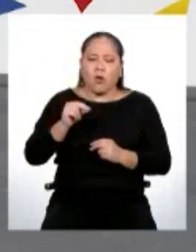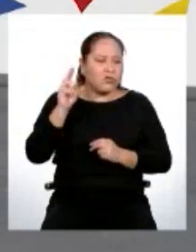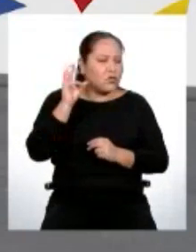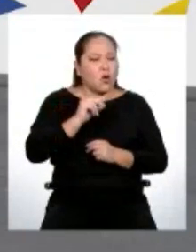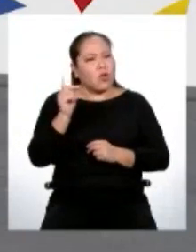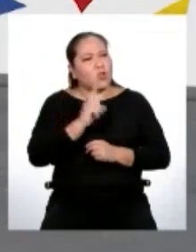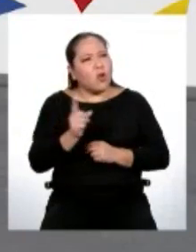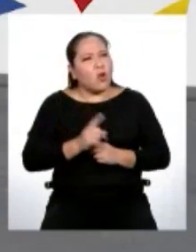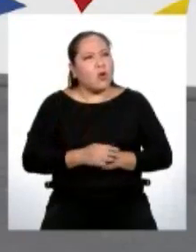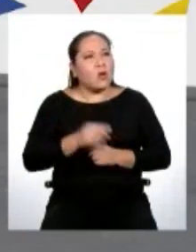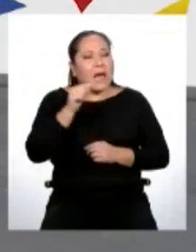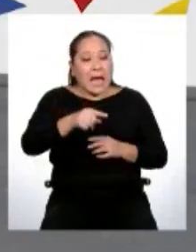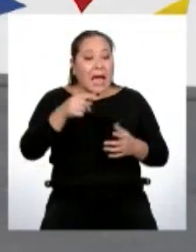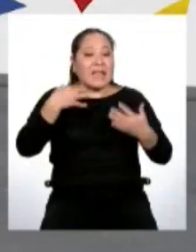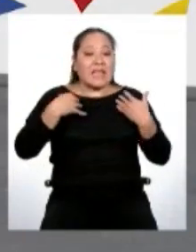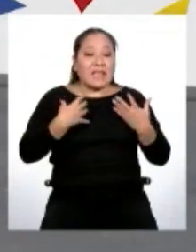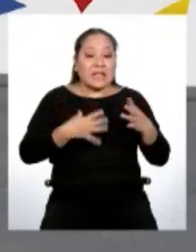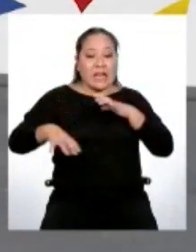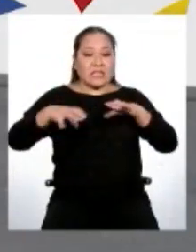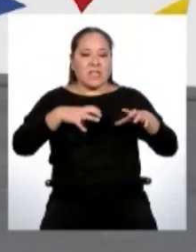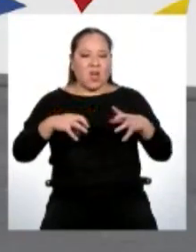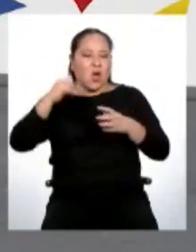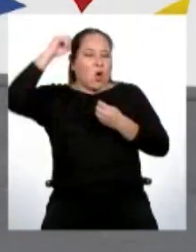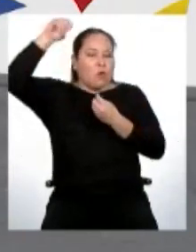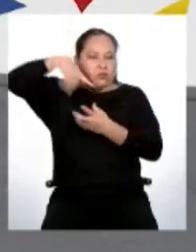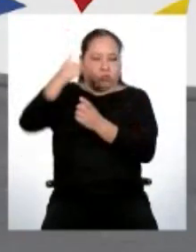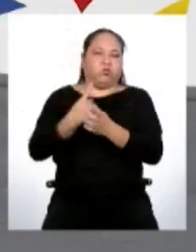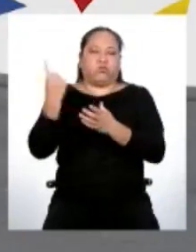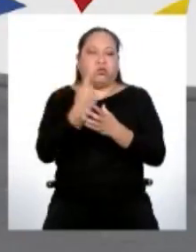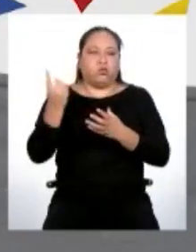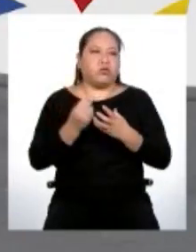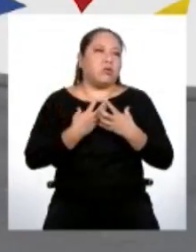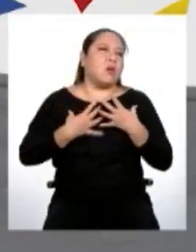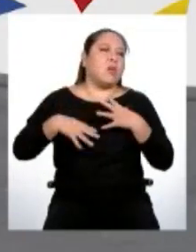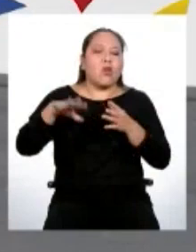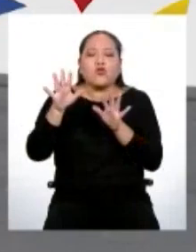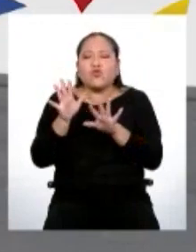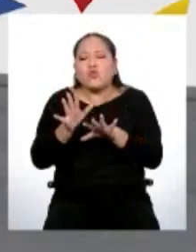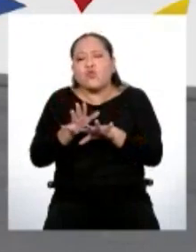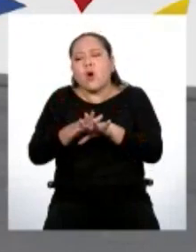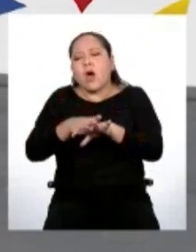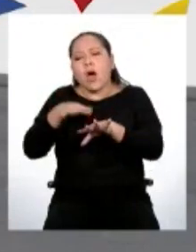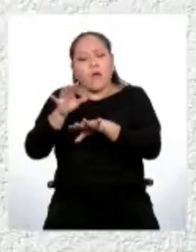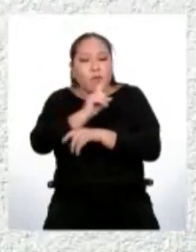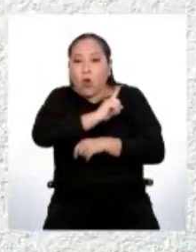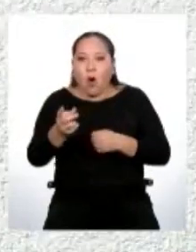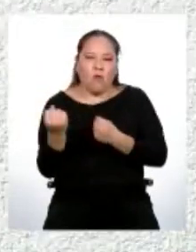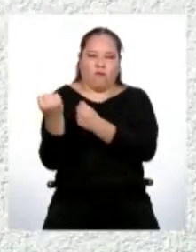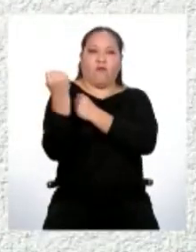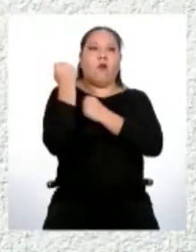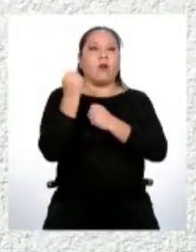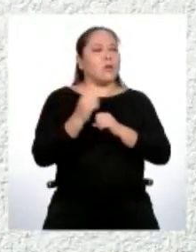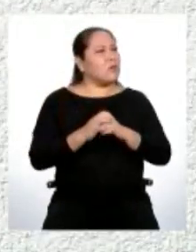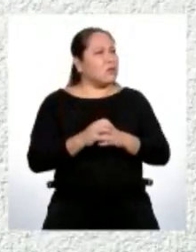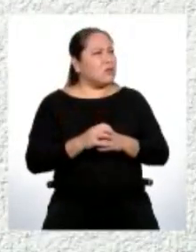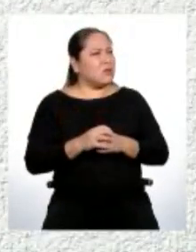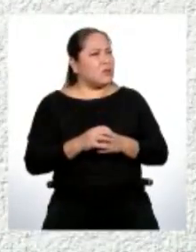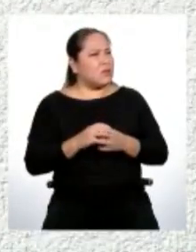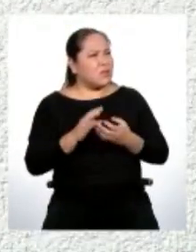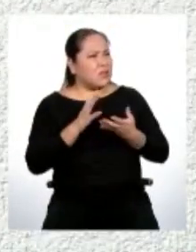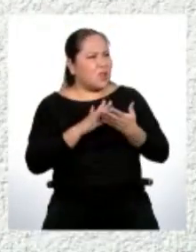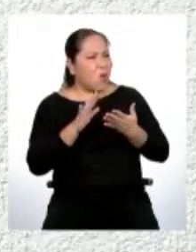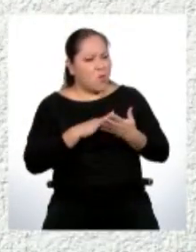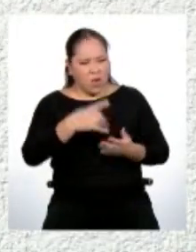No, Yaremis, acá tienes que ser una tormenta, no una suave brisita. Disculpa, hacer